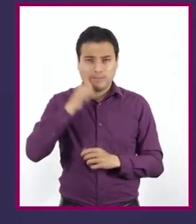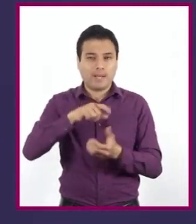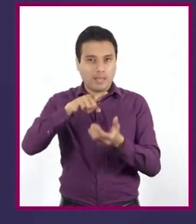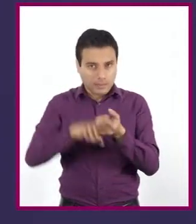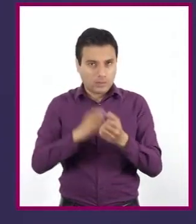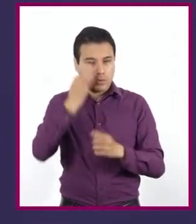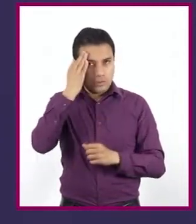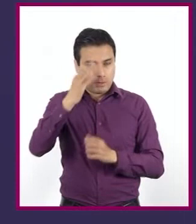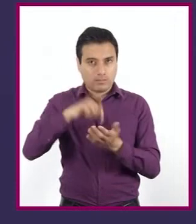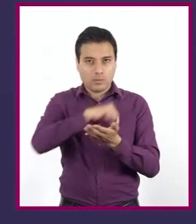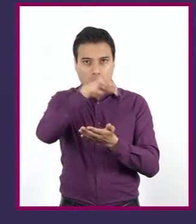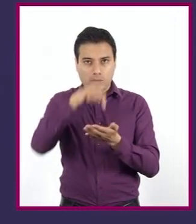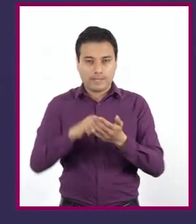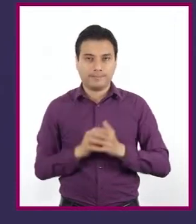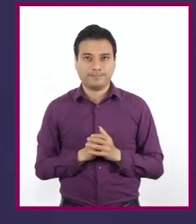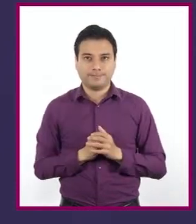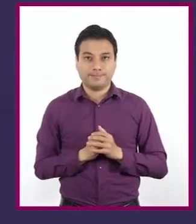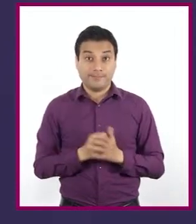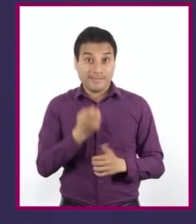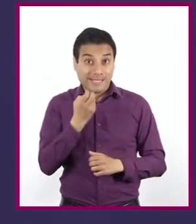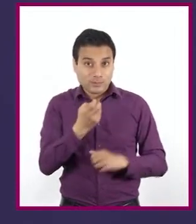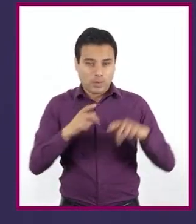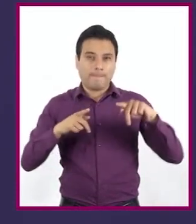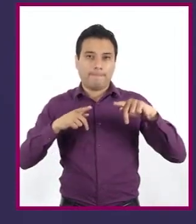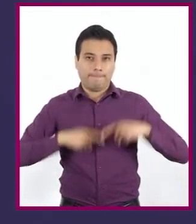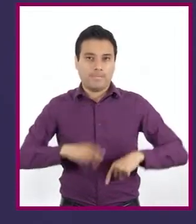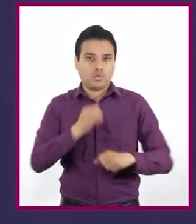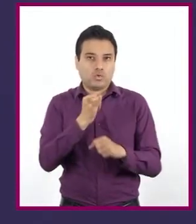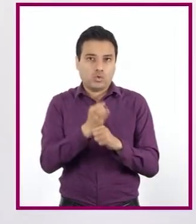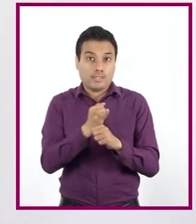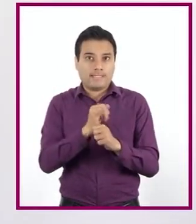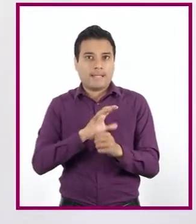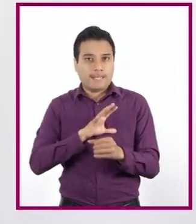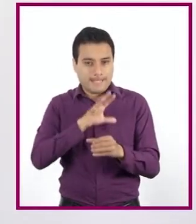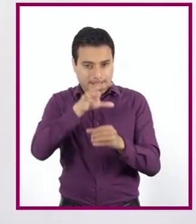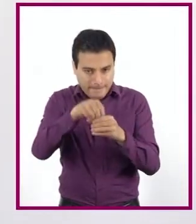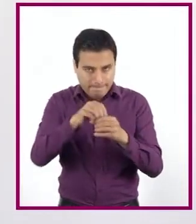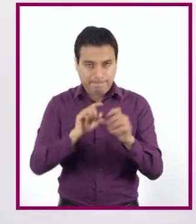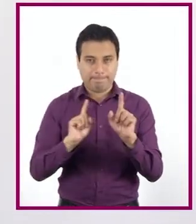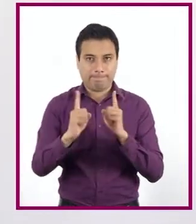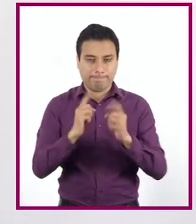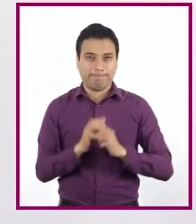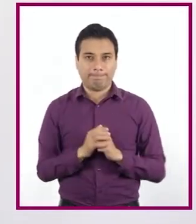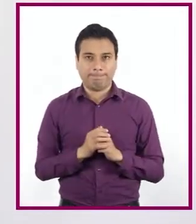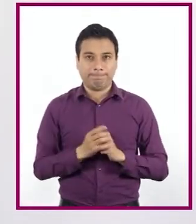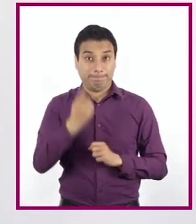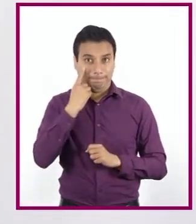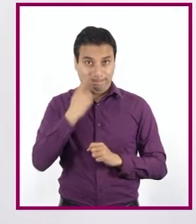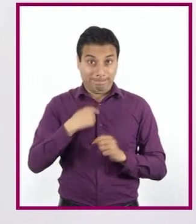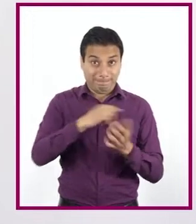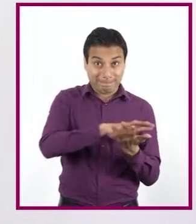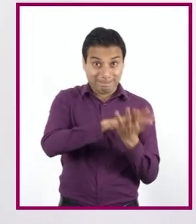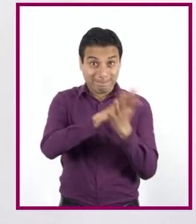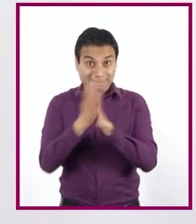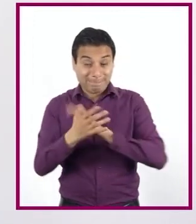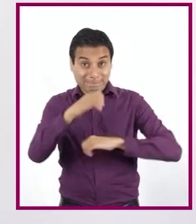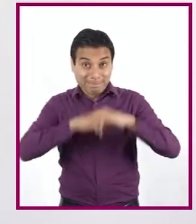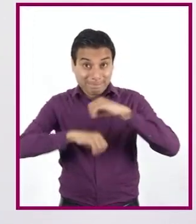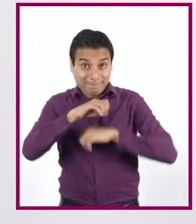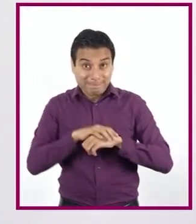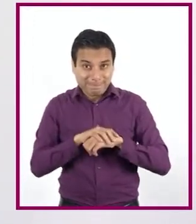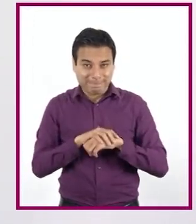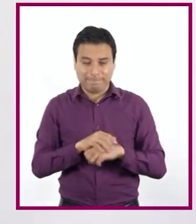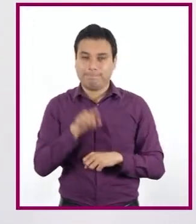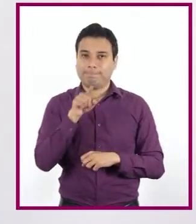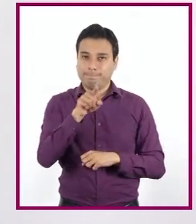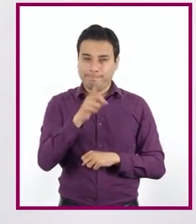específicos, que son los que nuestros personajes habitarán. Para realizar nuestra adaptación, también hay que procurar